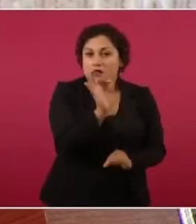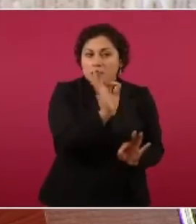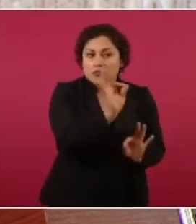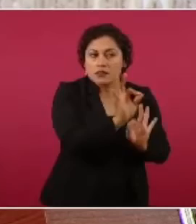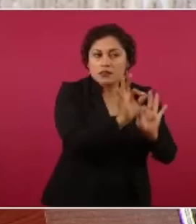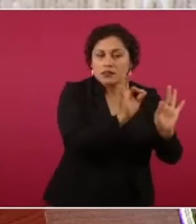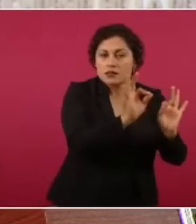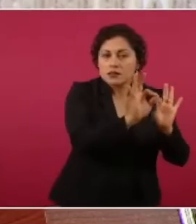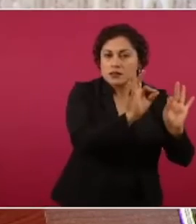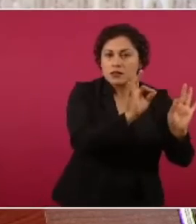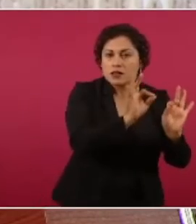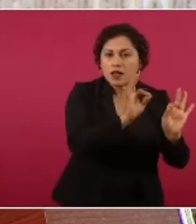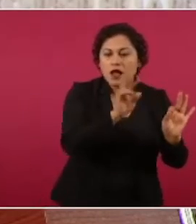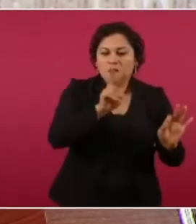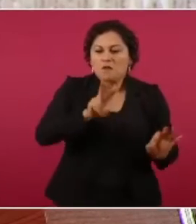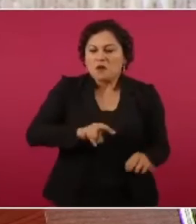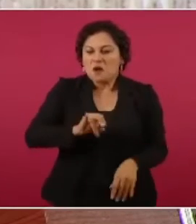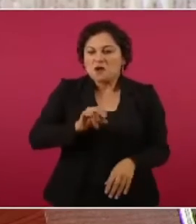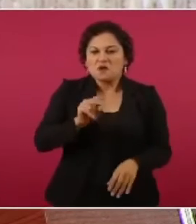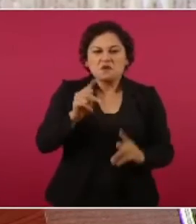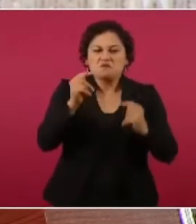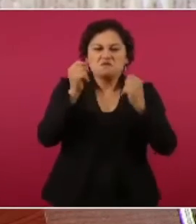Entonces,